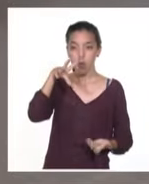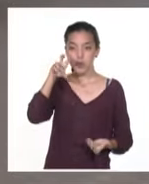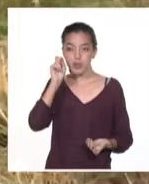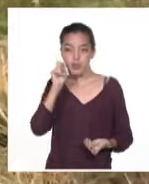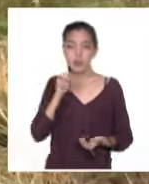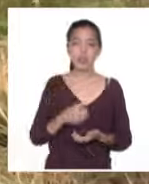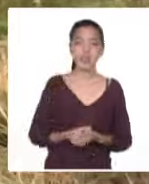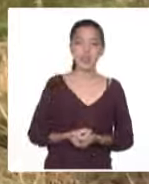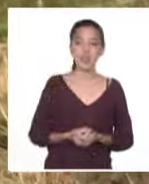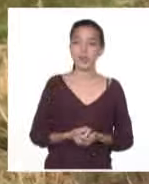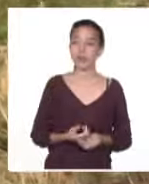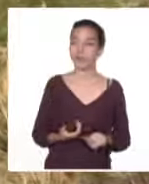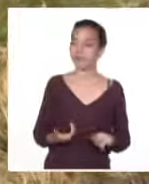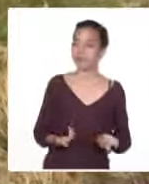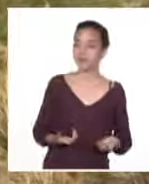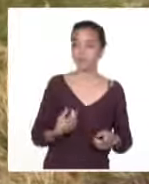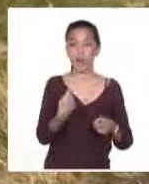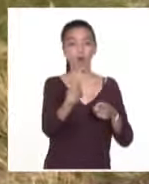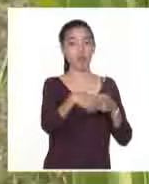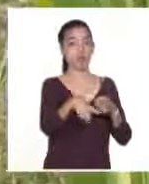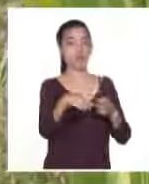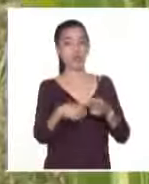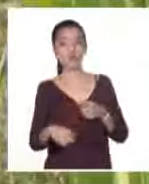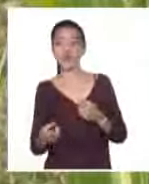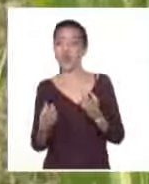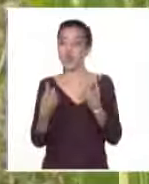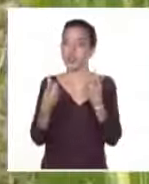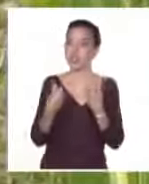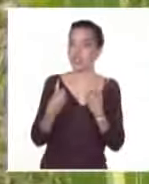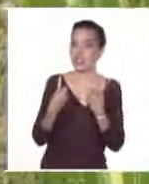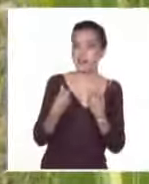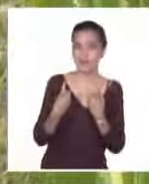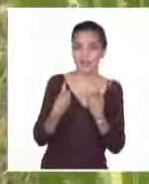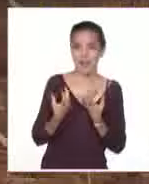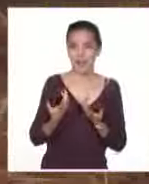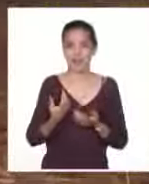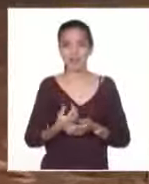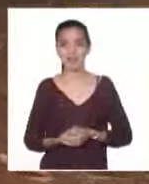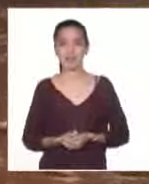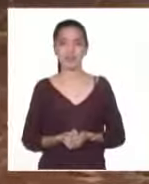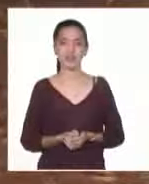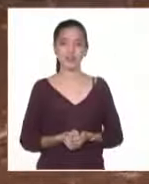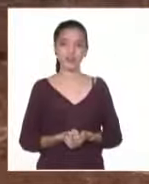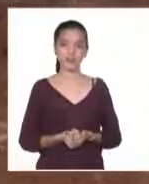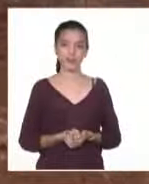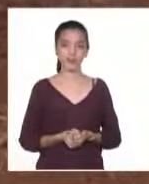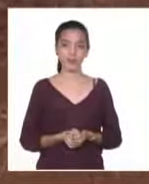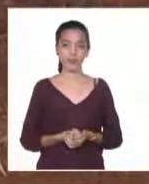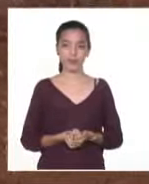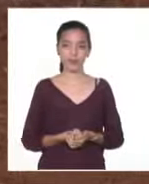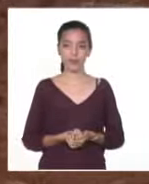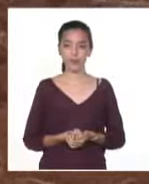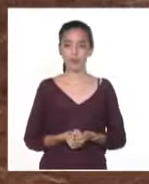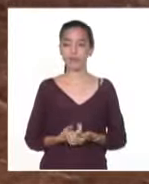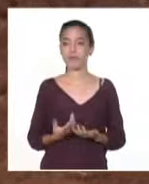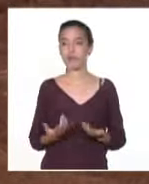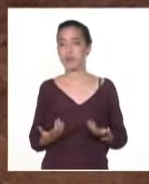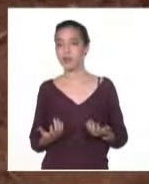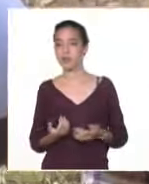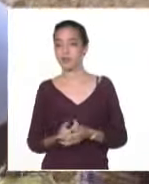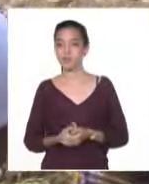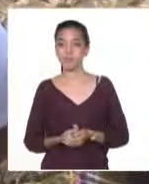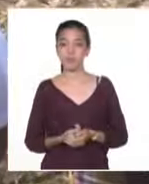de recursos. A trabajar con sapiencia, sistematicidad y afán recuperativo, llamó el viceprimer ministro Jorge Luis